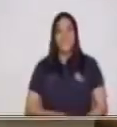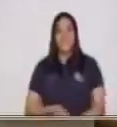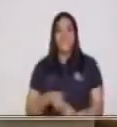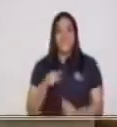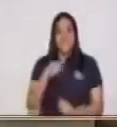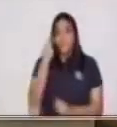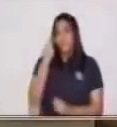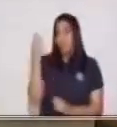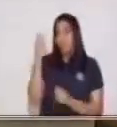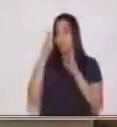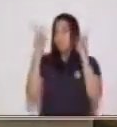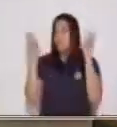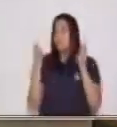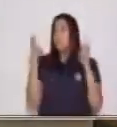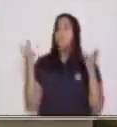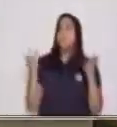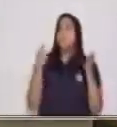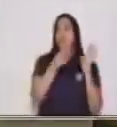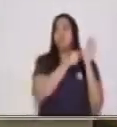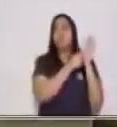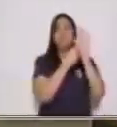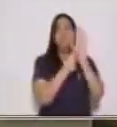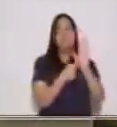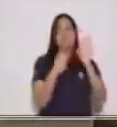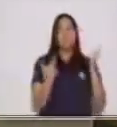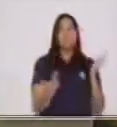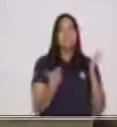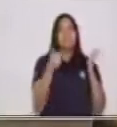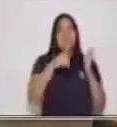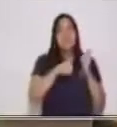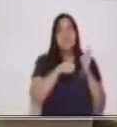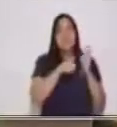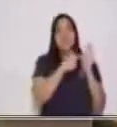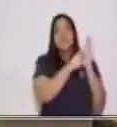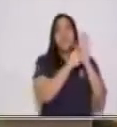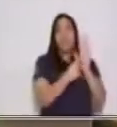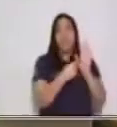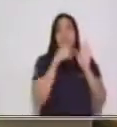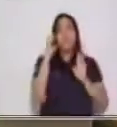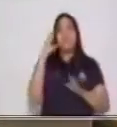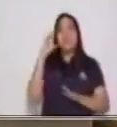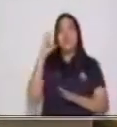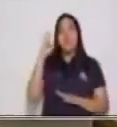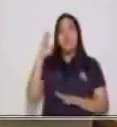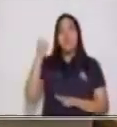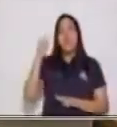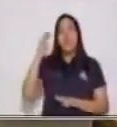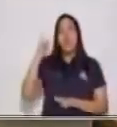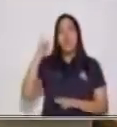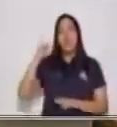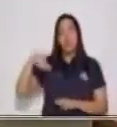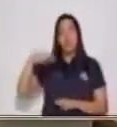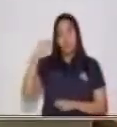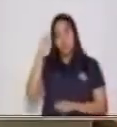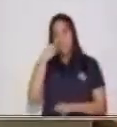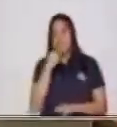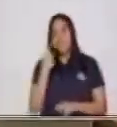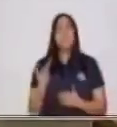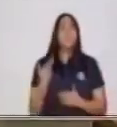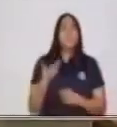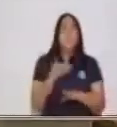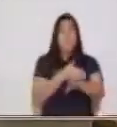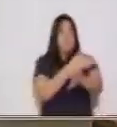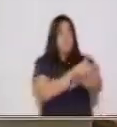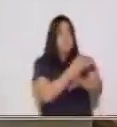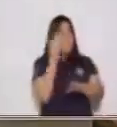Tenemos acá como título Aplicación de sistemas de ecuaciones y vamos a activar conocimientos previos con este